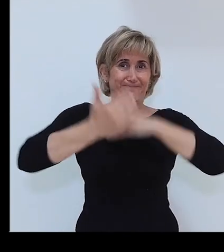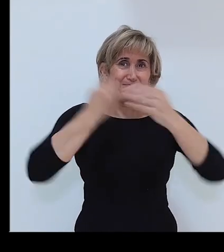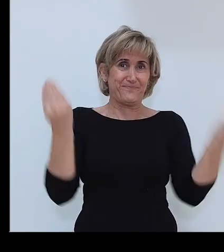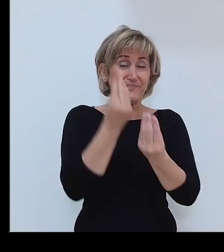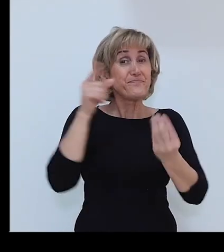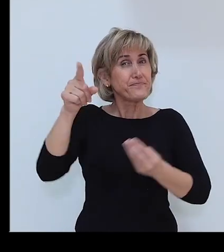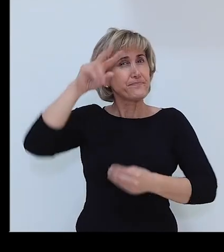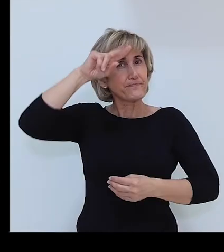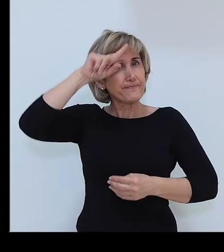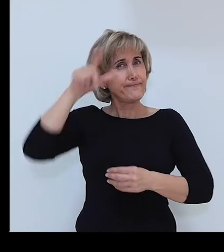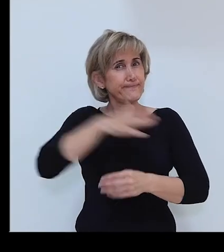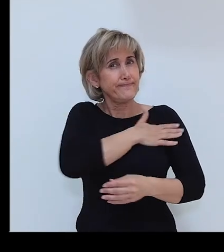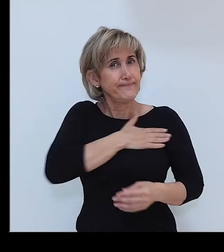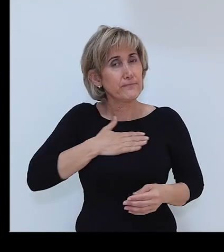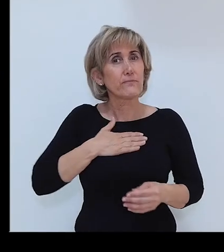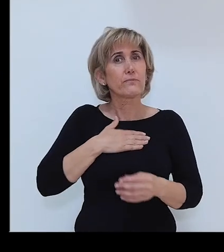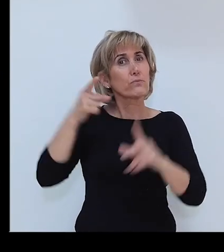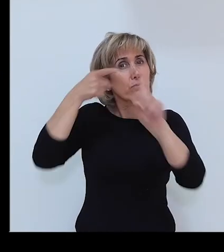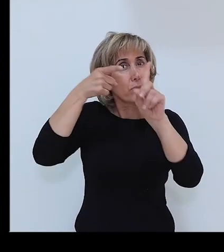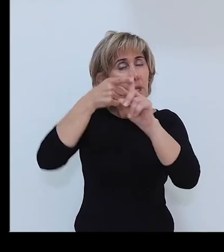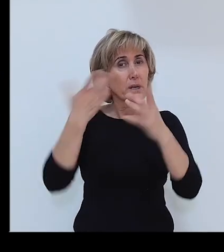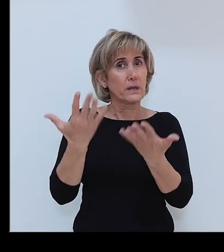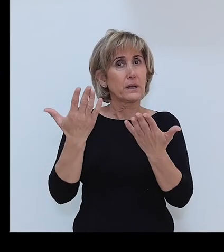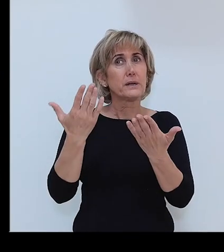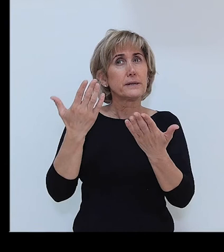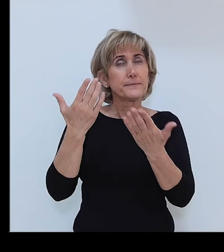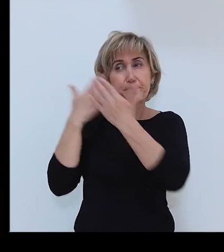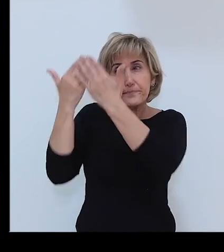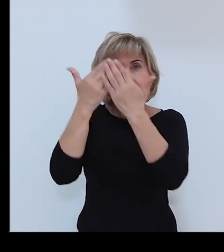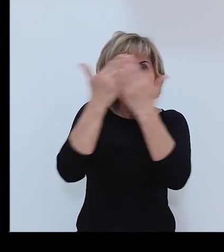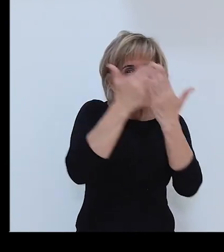hacer progresar a las sociedades, por eso era su gran preocupación.